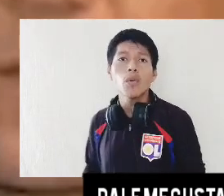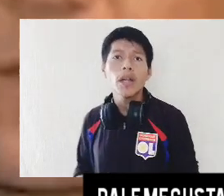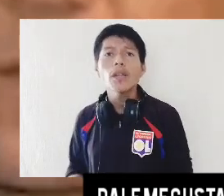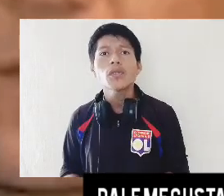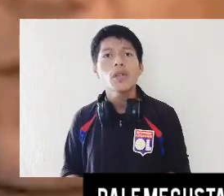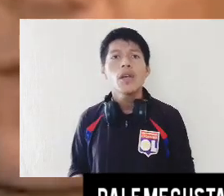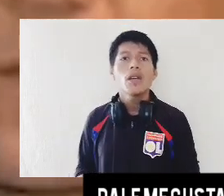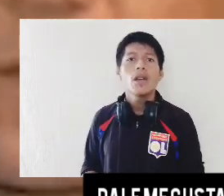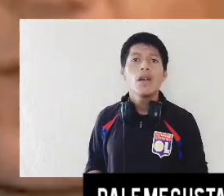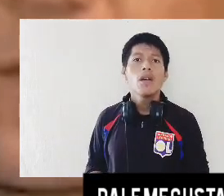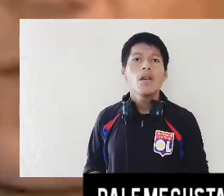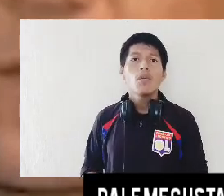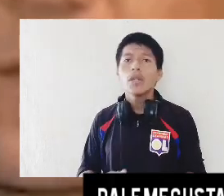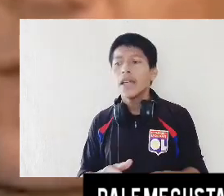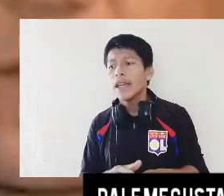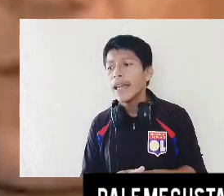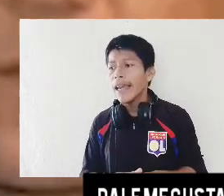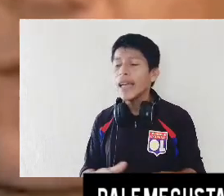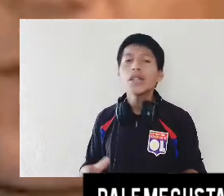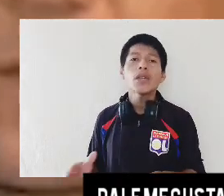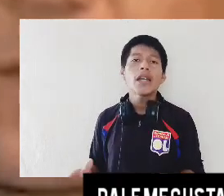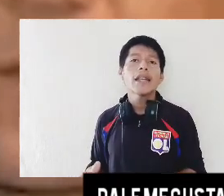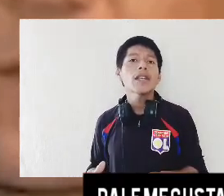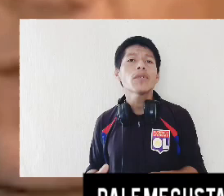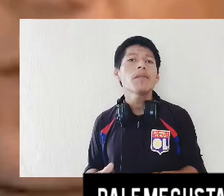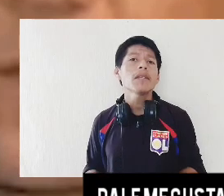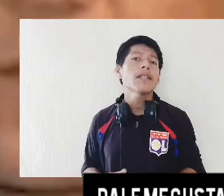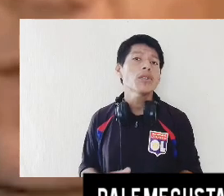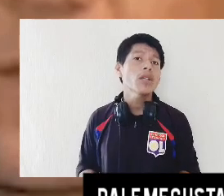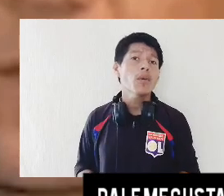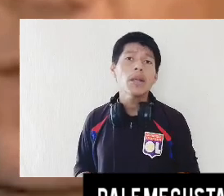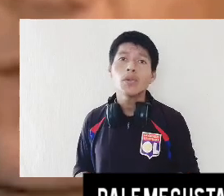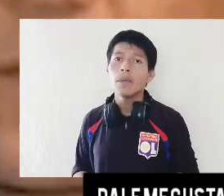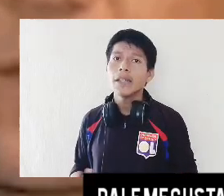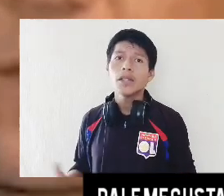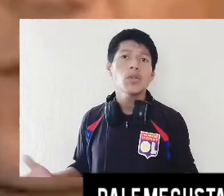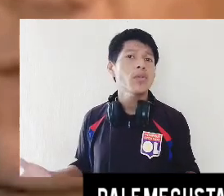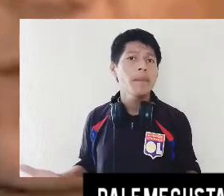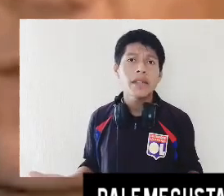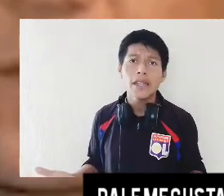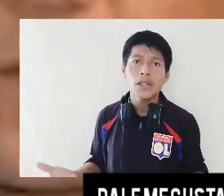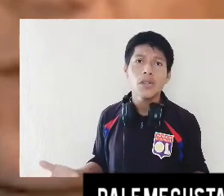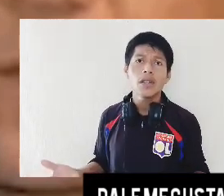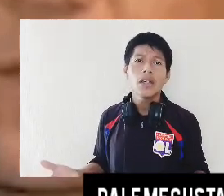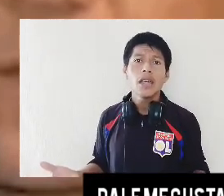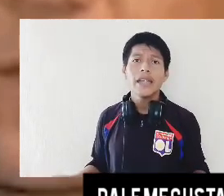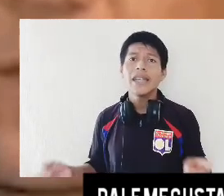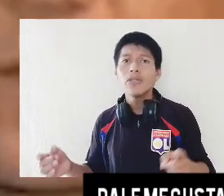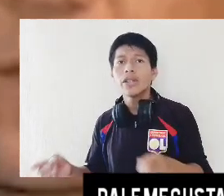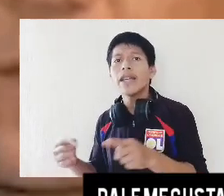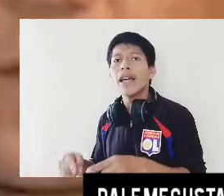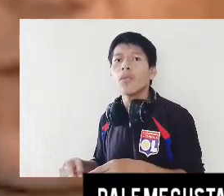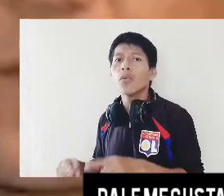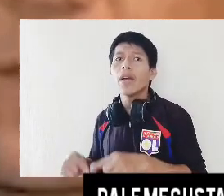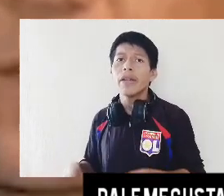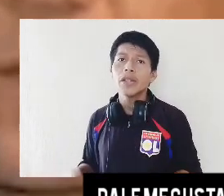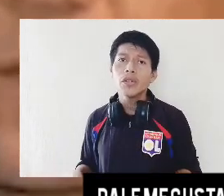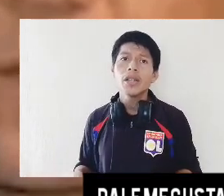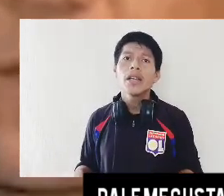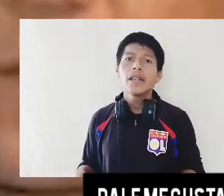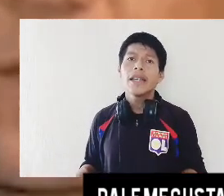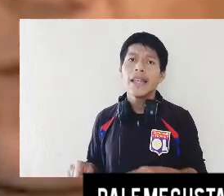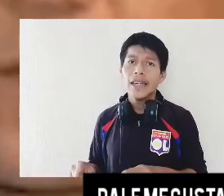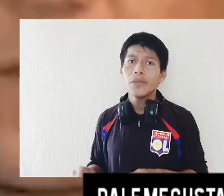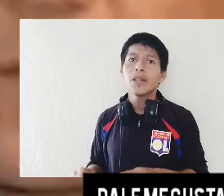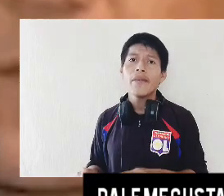los involucrados? Porque eso de hacer una investigación de 4 meses no es una investigación y no es dar una